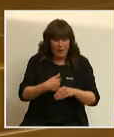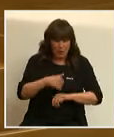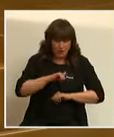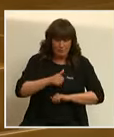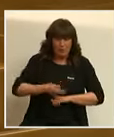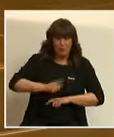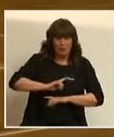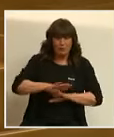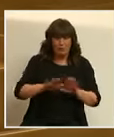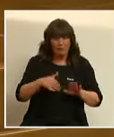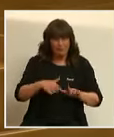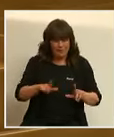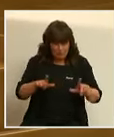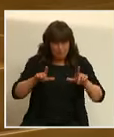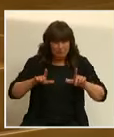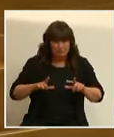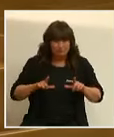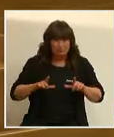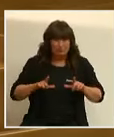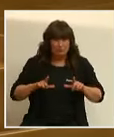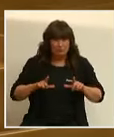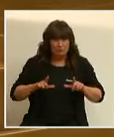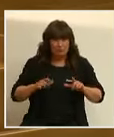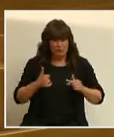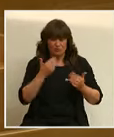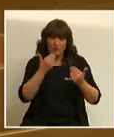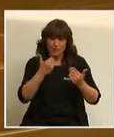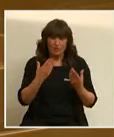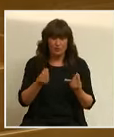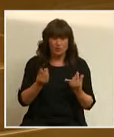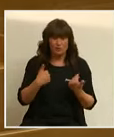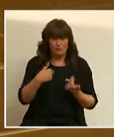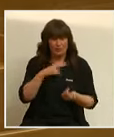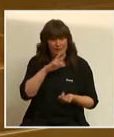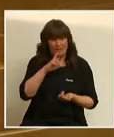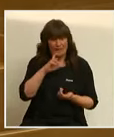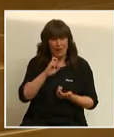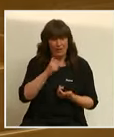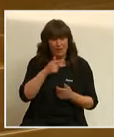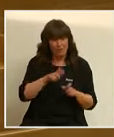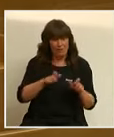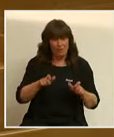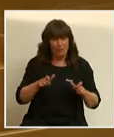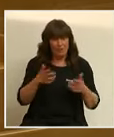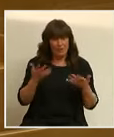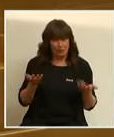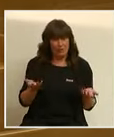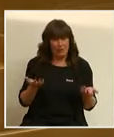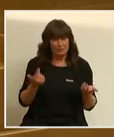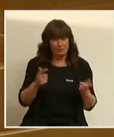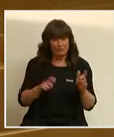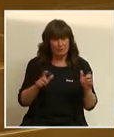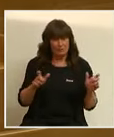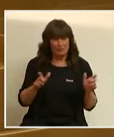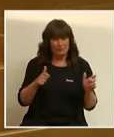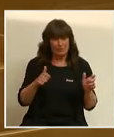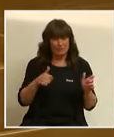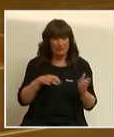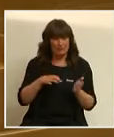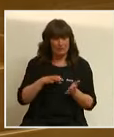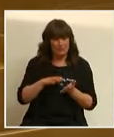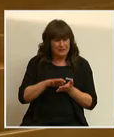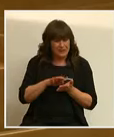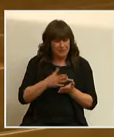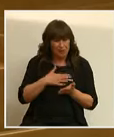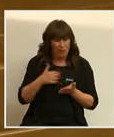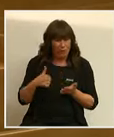galardón lo único que hace, que agradecemos mucho, es poner en valor a todas aquellas personas que hacen del servicio una